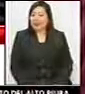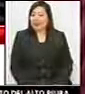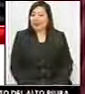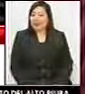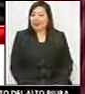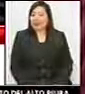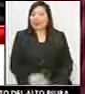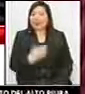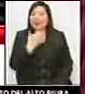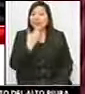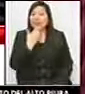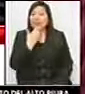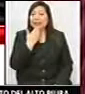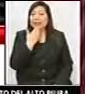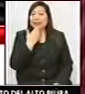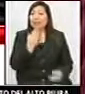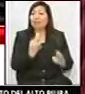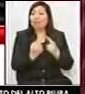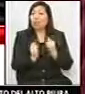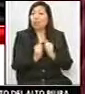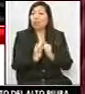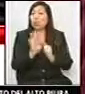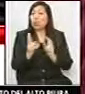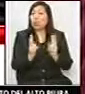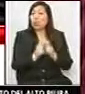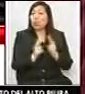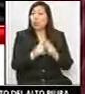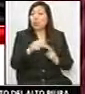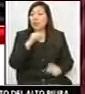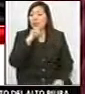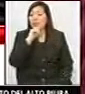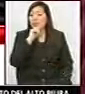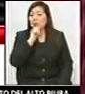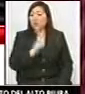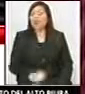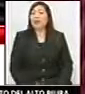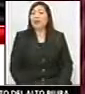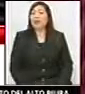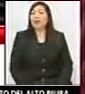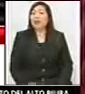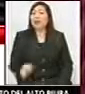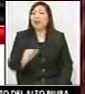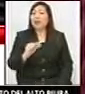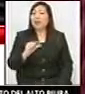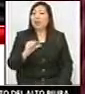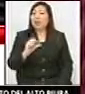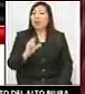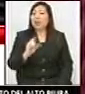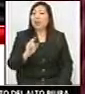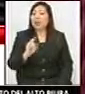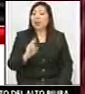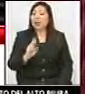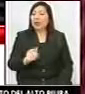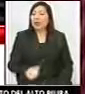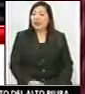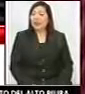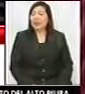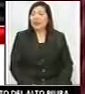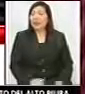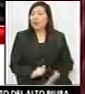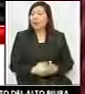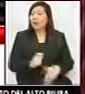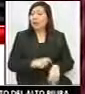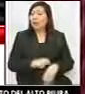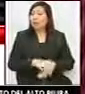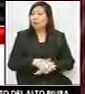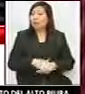¿Qué opinión le merece? La relación con su cuñada, la señora Yesenia Segura, ha sido muy estrecha, ya que durante su